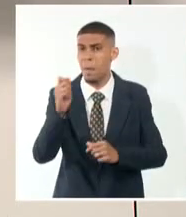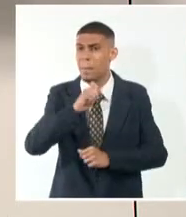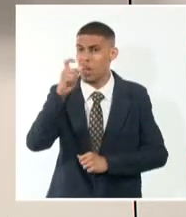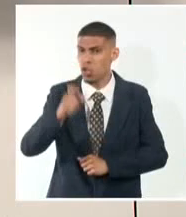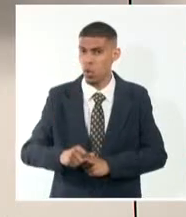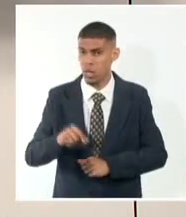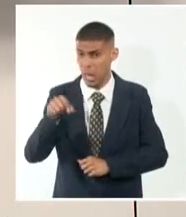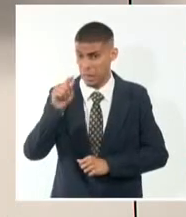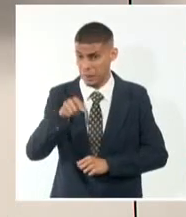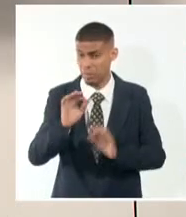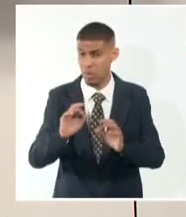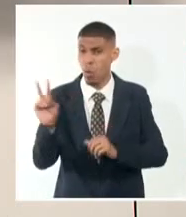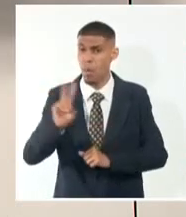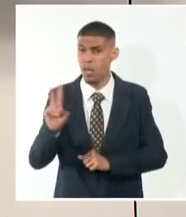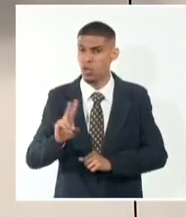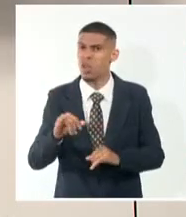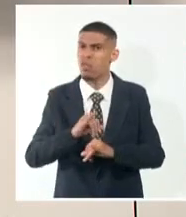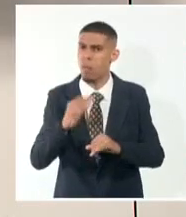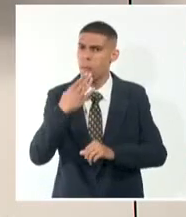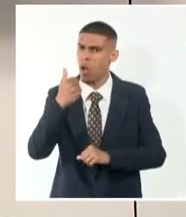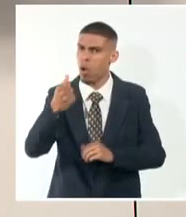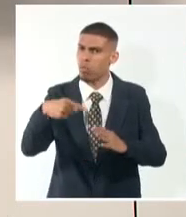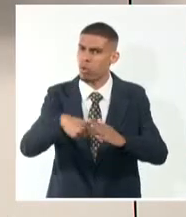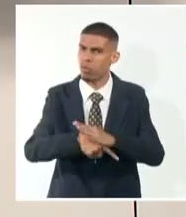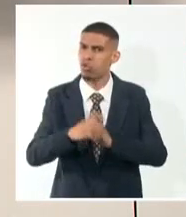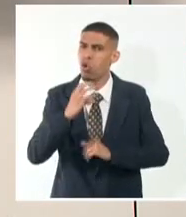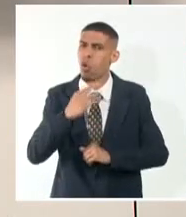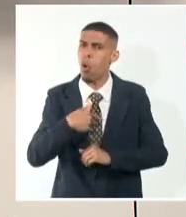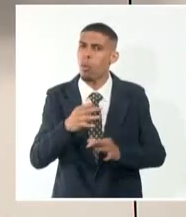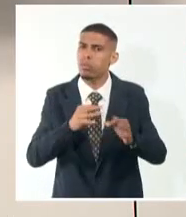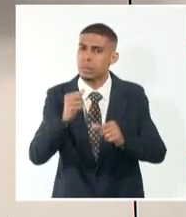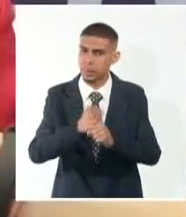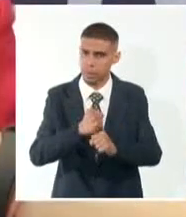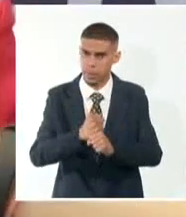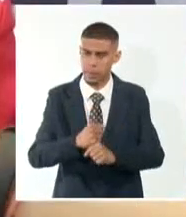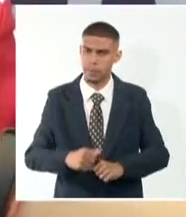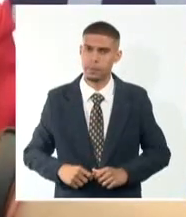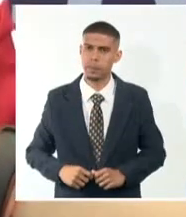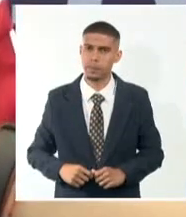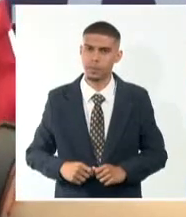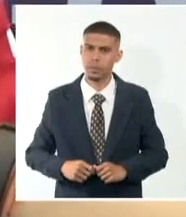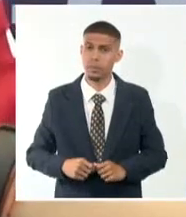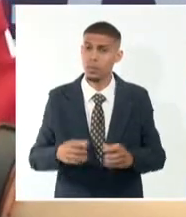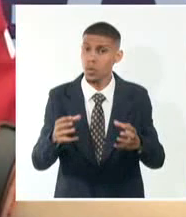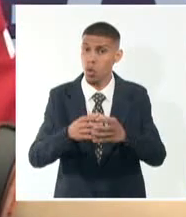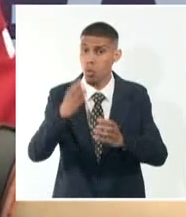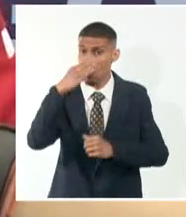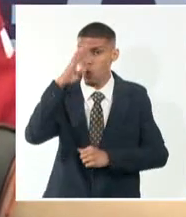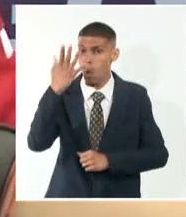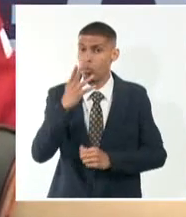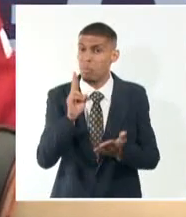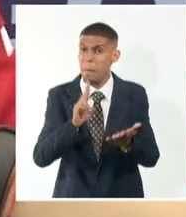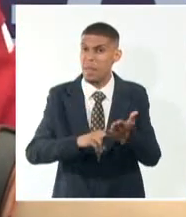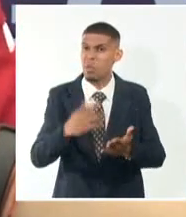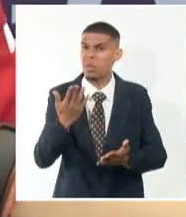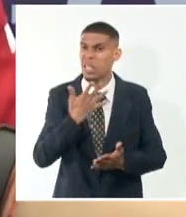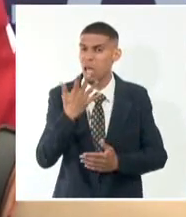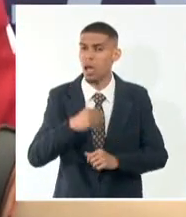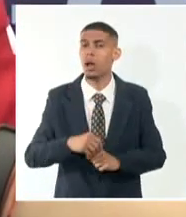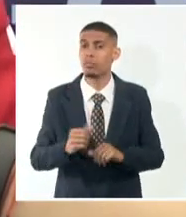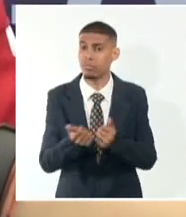en Venezuela tomó declaraciones de los principales competidores del certamen. Nuestra delegación está compuesta por atletas que